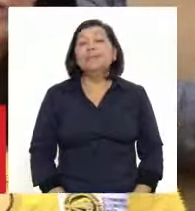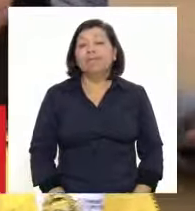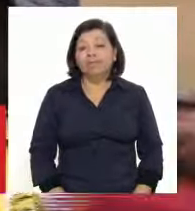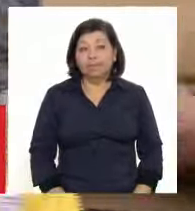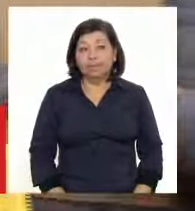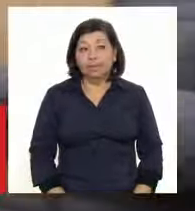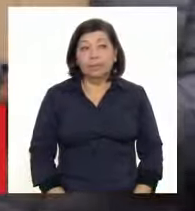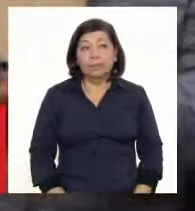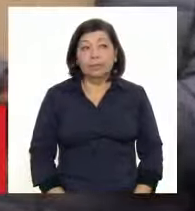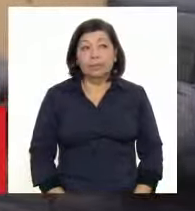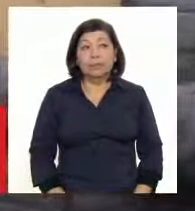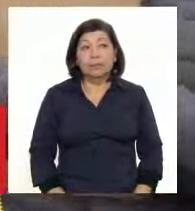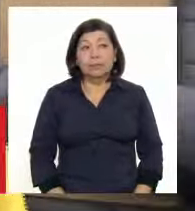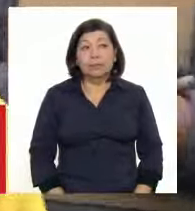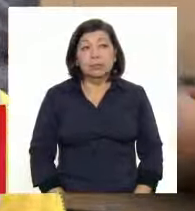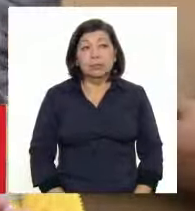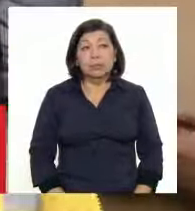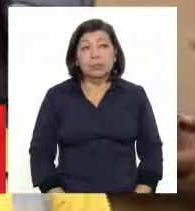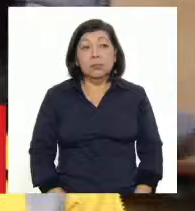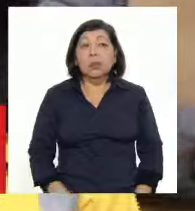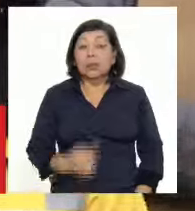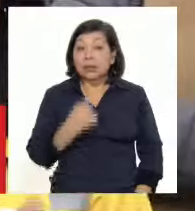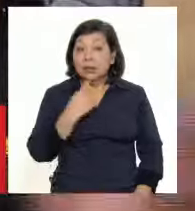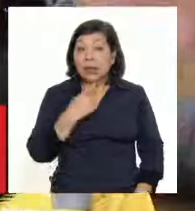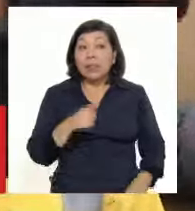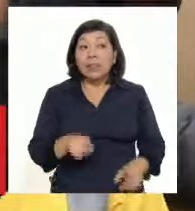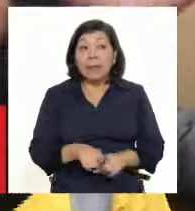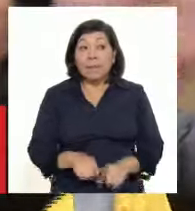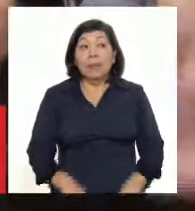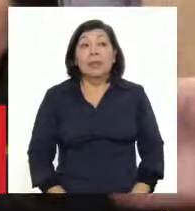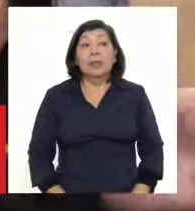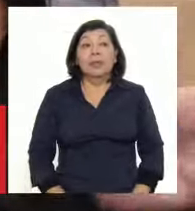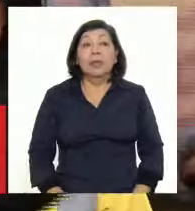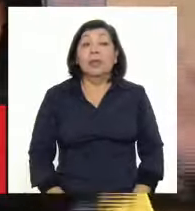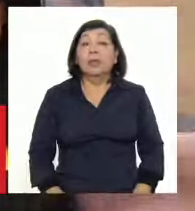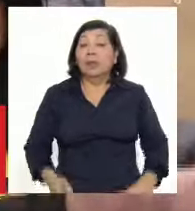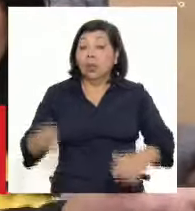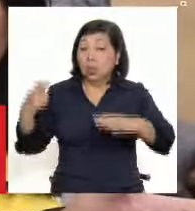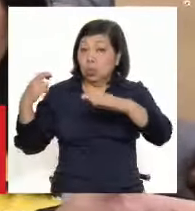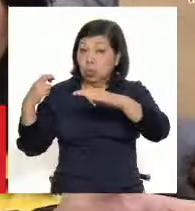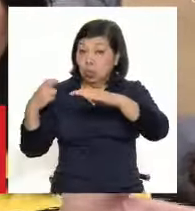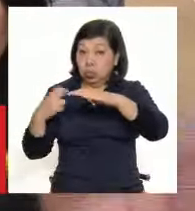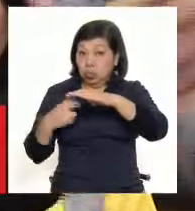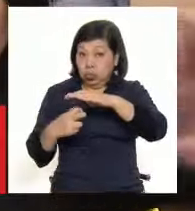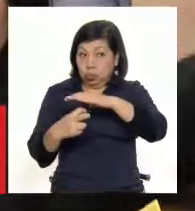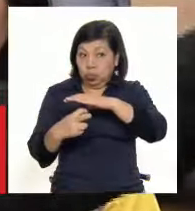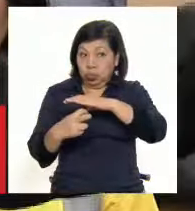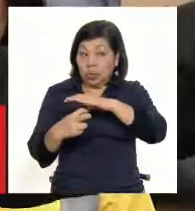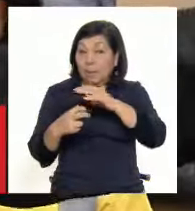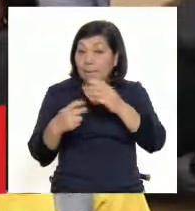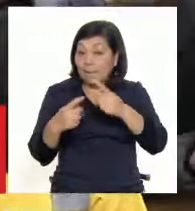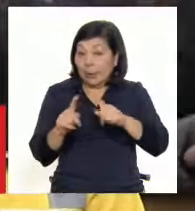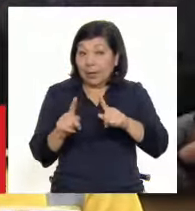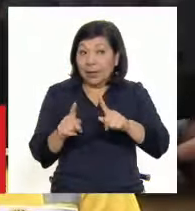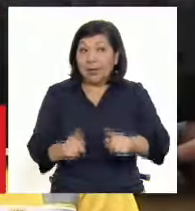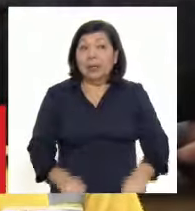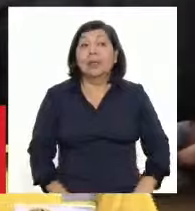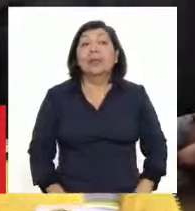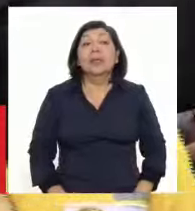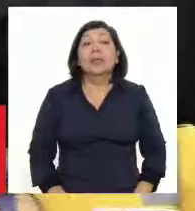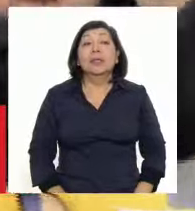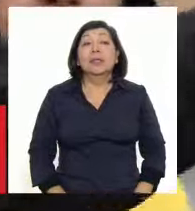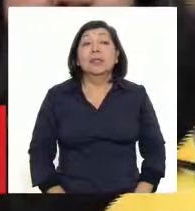¿su nombre y su cargo? Ah, bueno, hay que precisar también, la estación central, la construcción, nos va a permitir